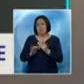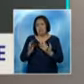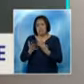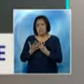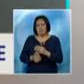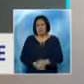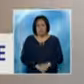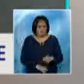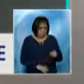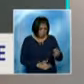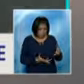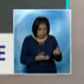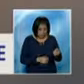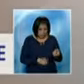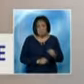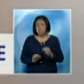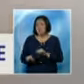señor. ¿Eso quieres?